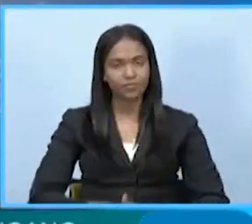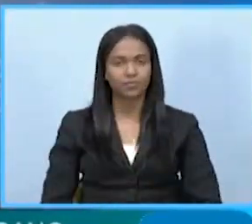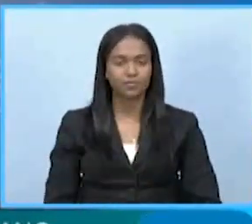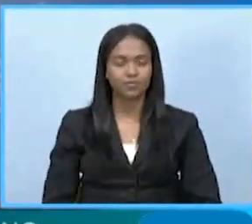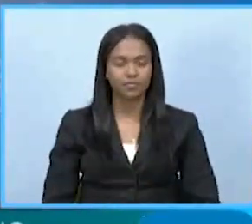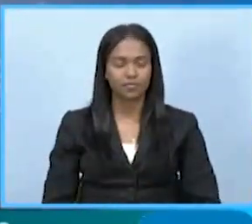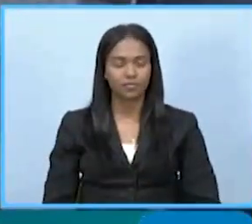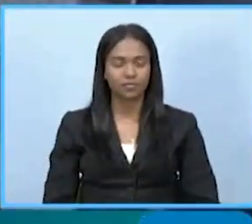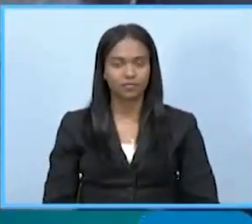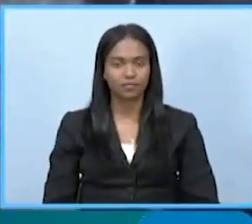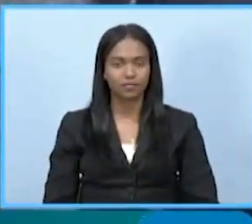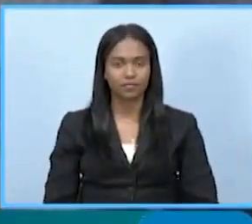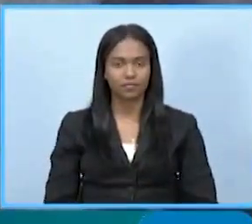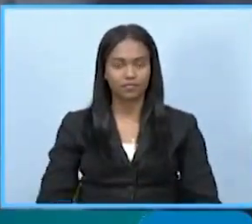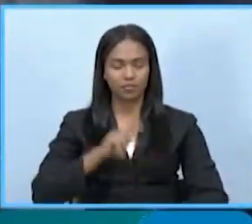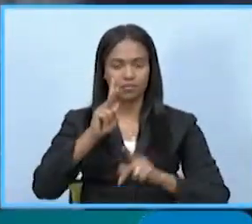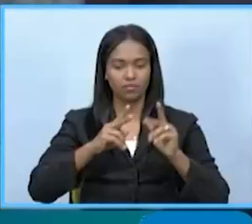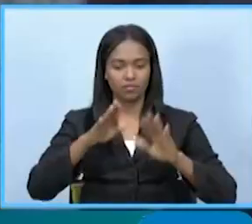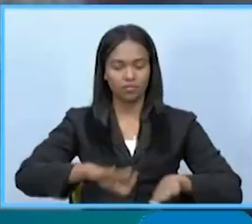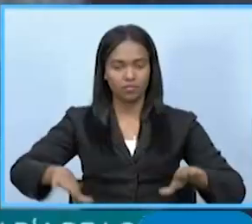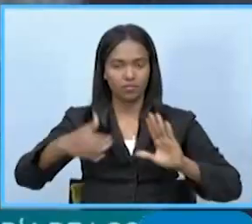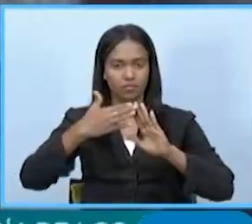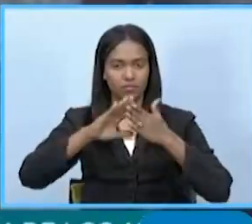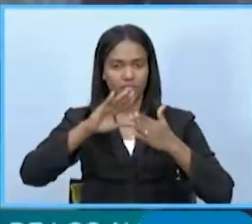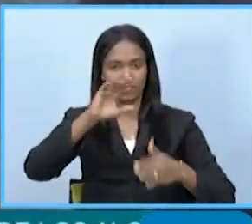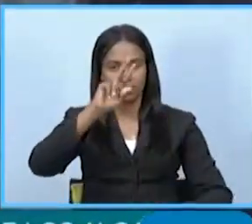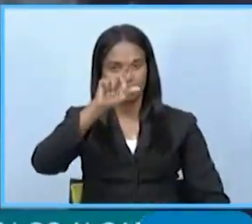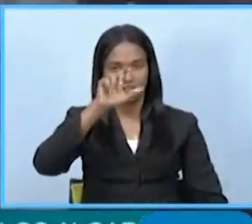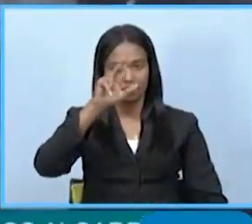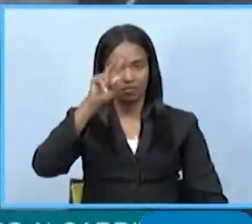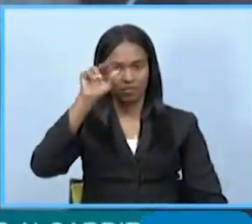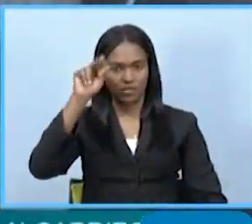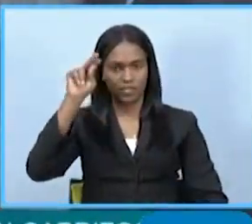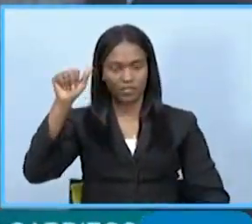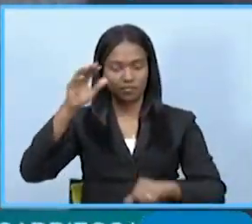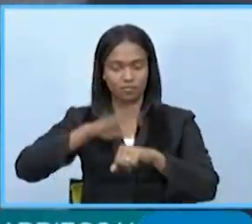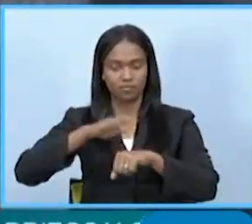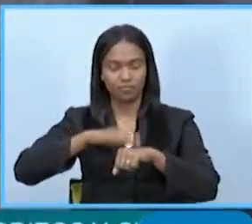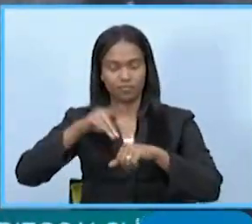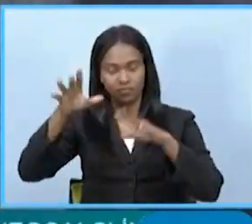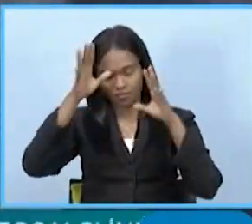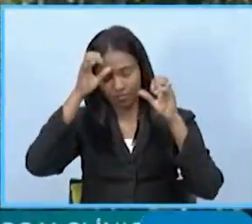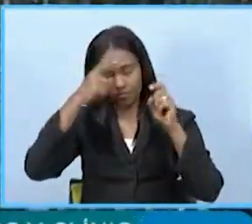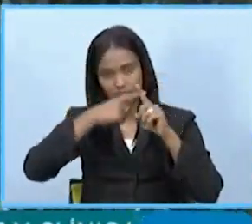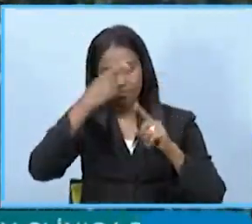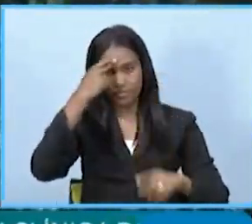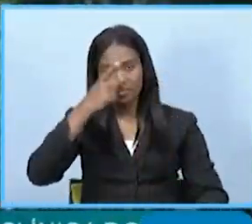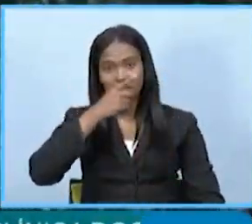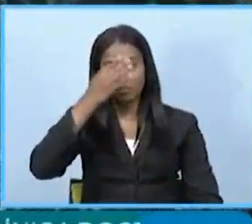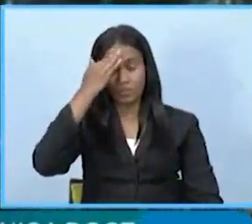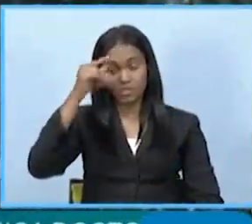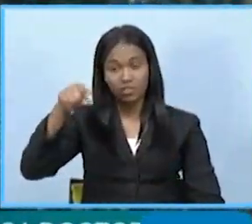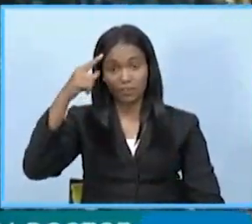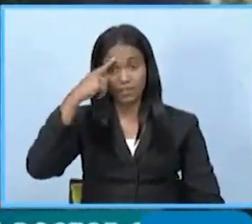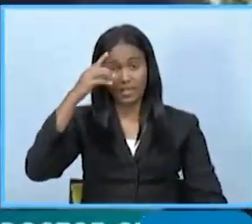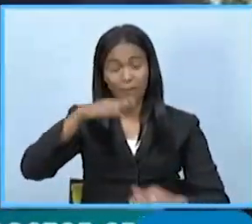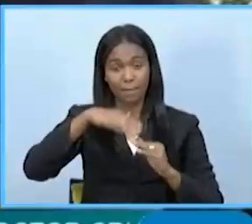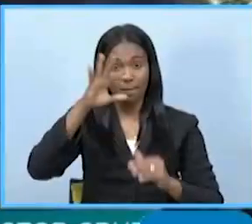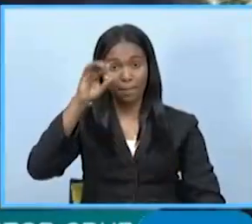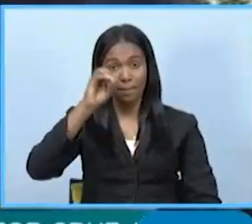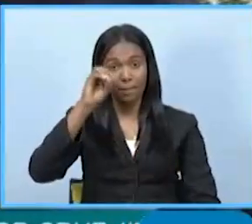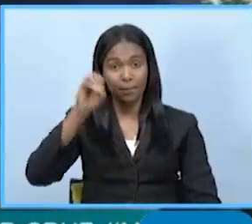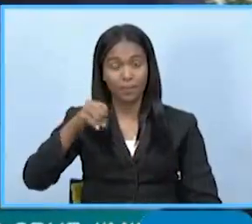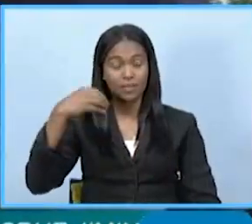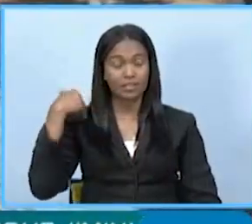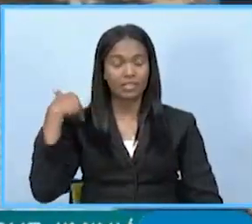detalles. Los parceleros del Distrito Municipal de Yerbabuena hicieron un llamado al presidente de la República porque según ellos más del 90%